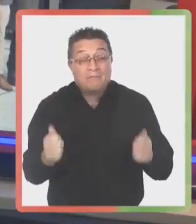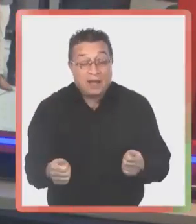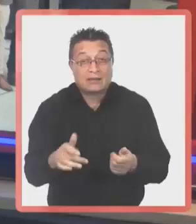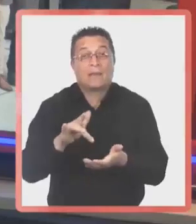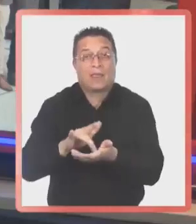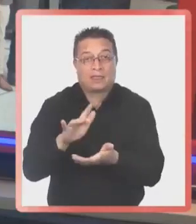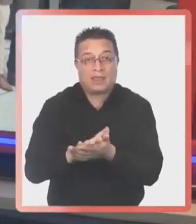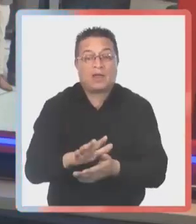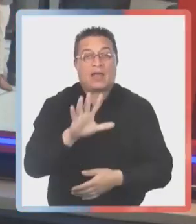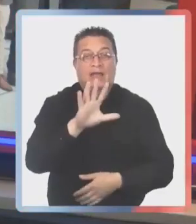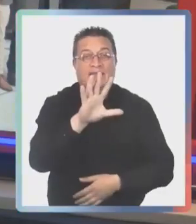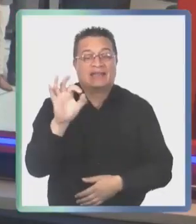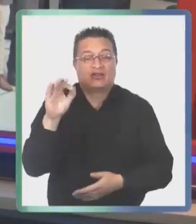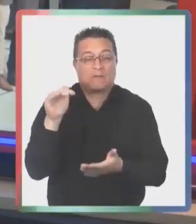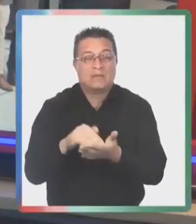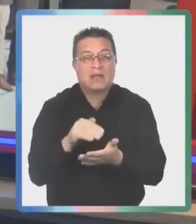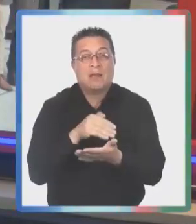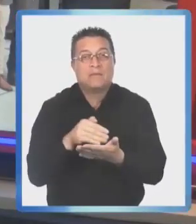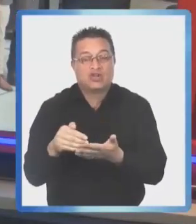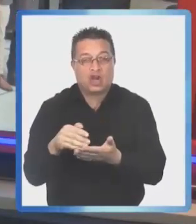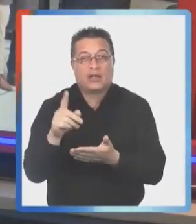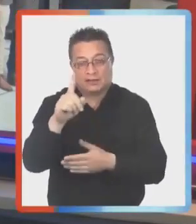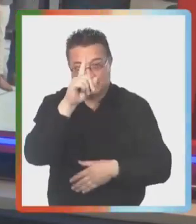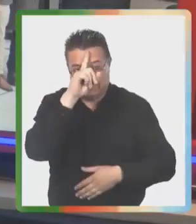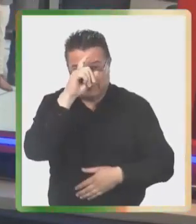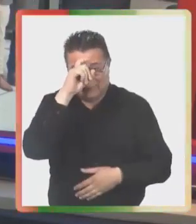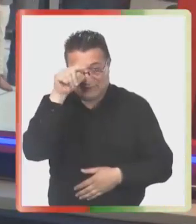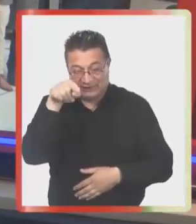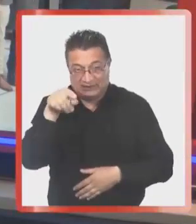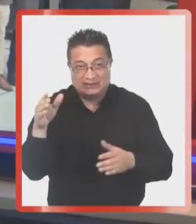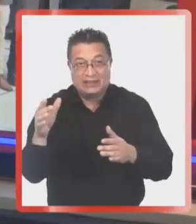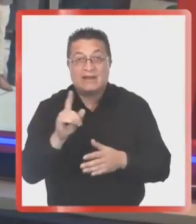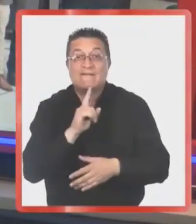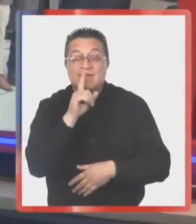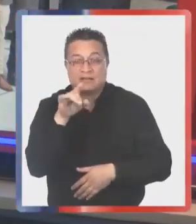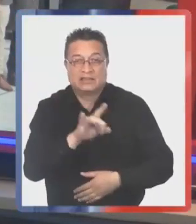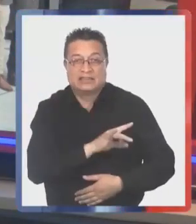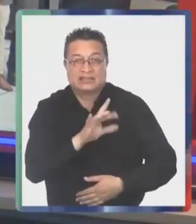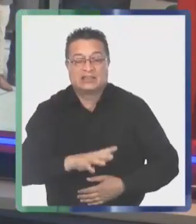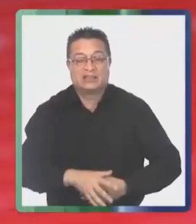atención, adeudan 500 mil millones de pesos a las clínicas del país.